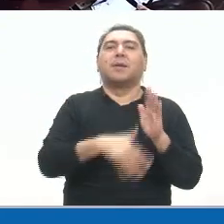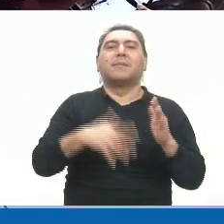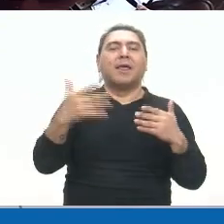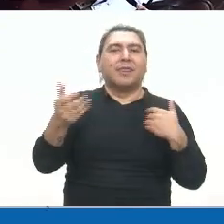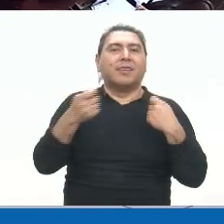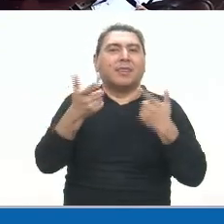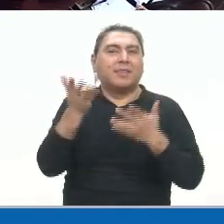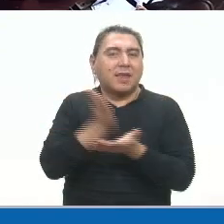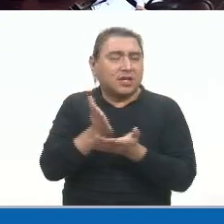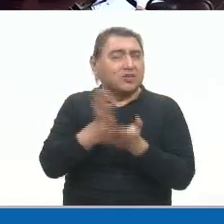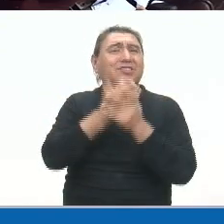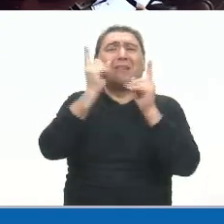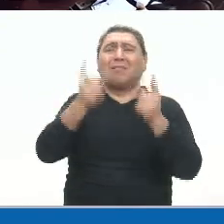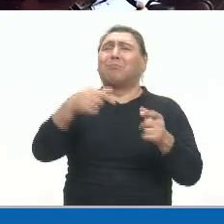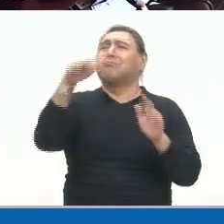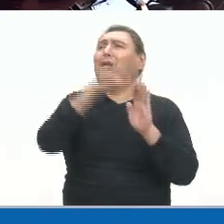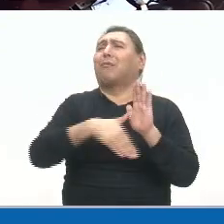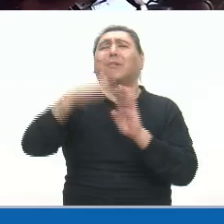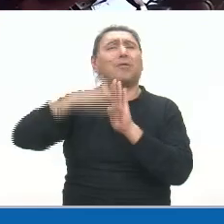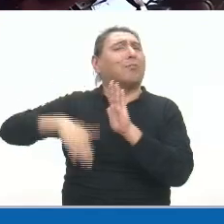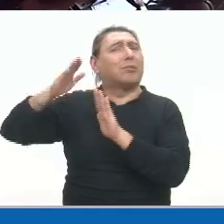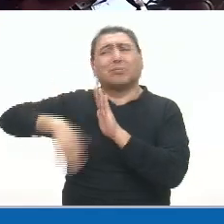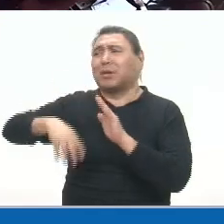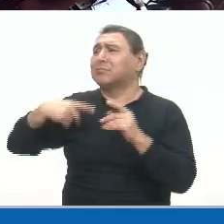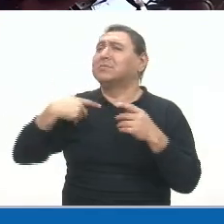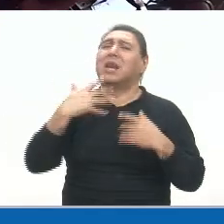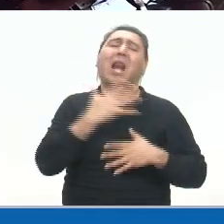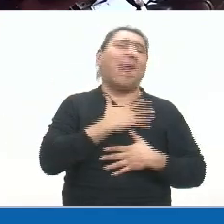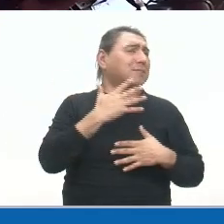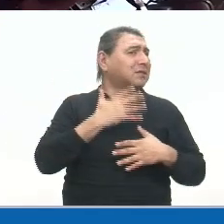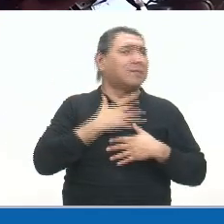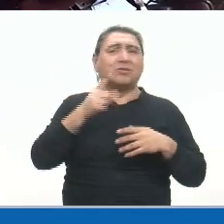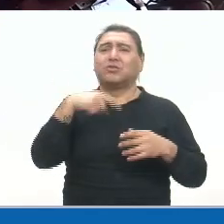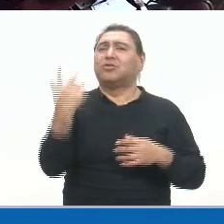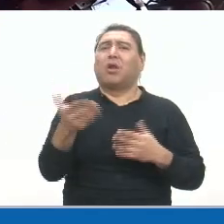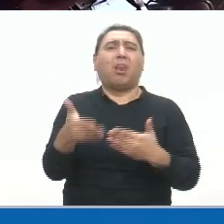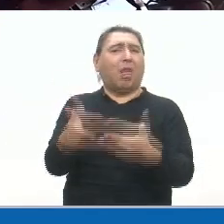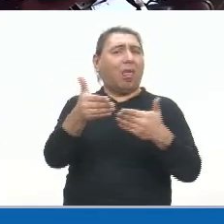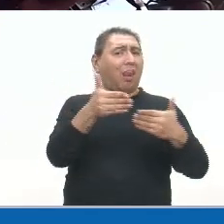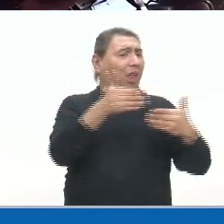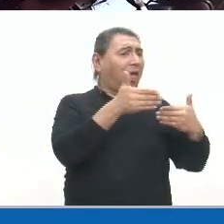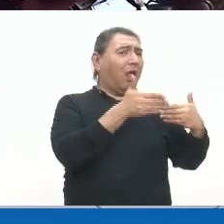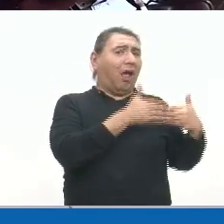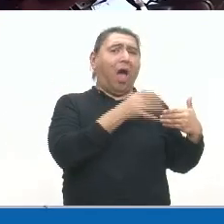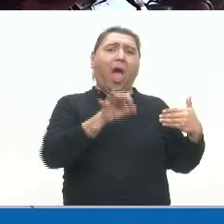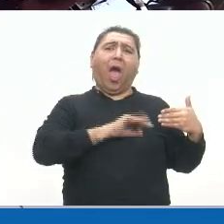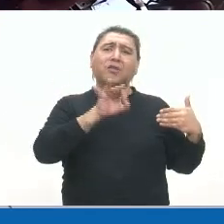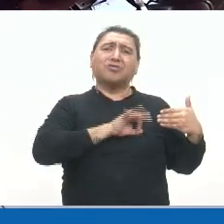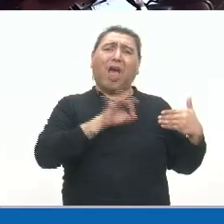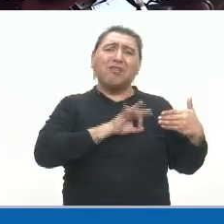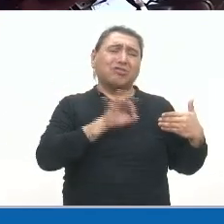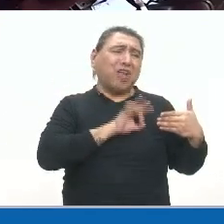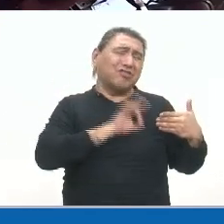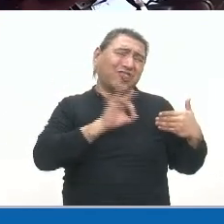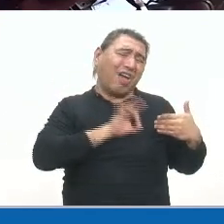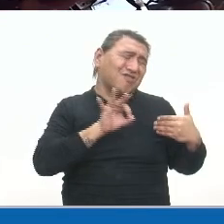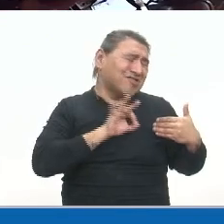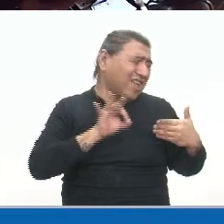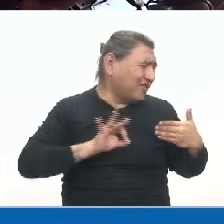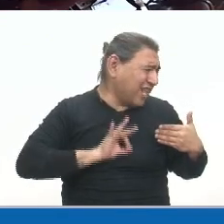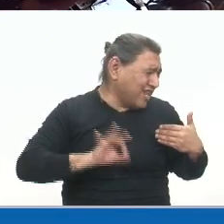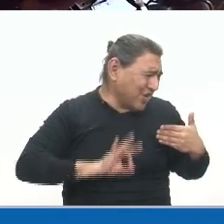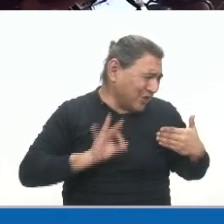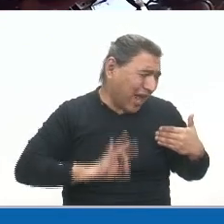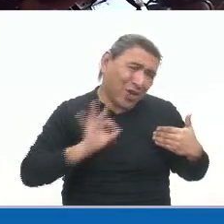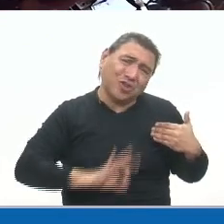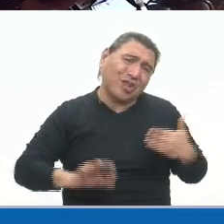y tantos otros programas Lamentablemente estamos retrocediendo años años y años y años